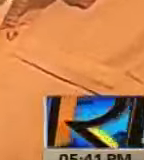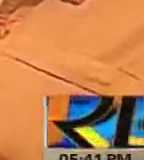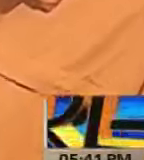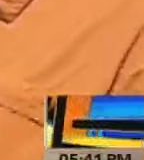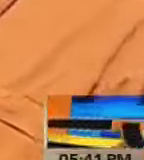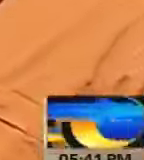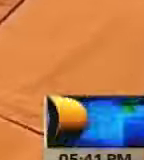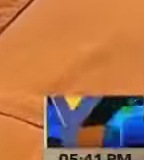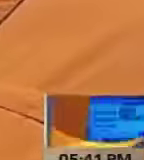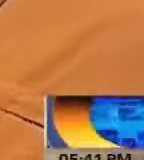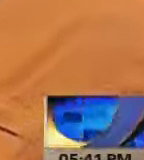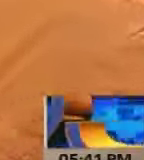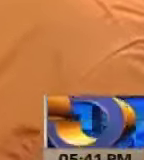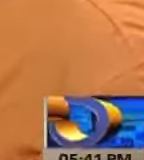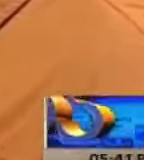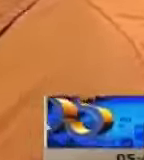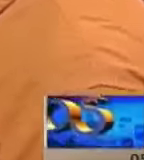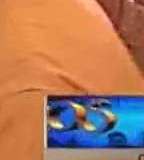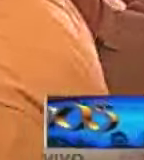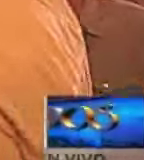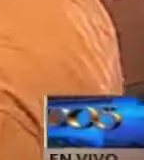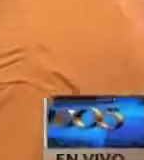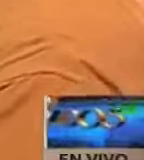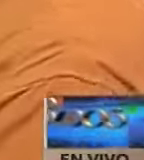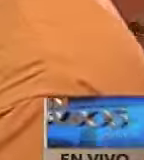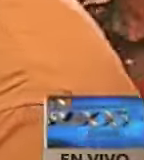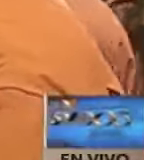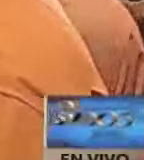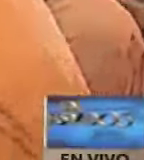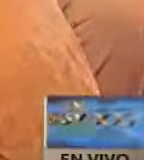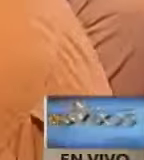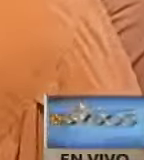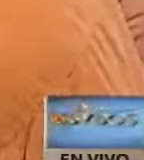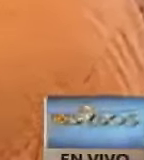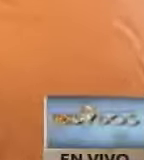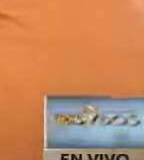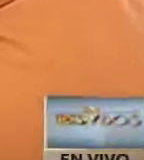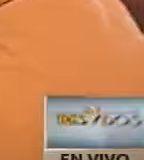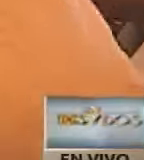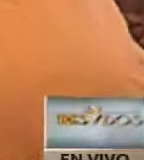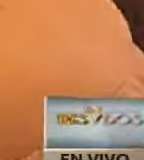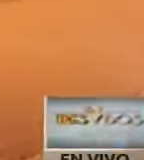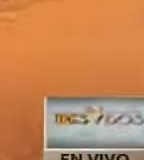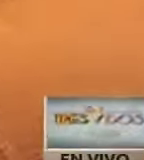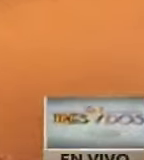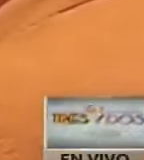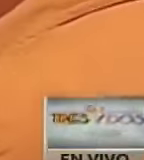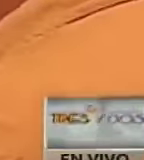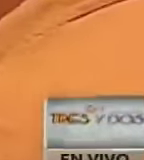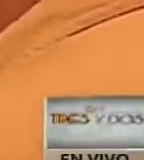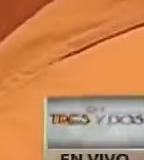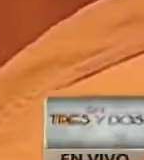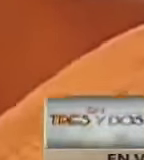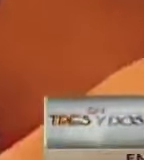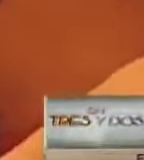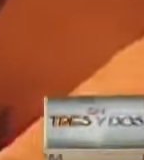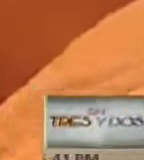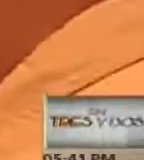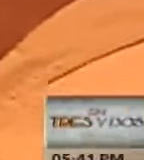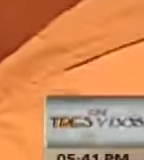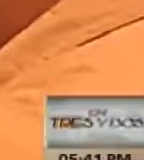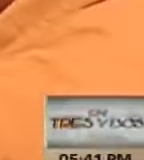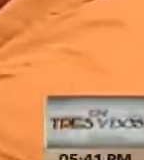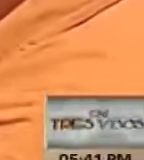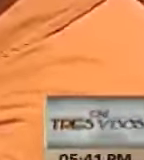Juan Carlos de Pablo, presidente de Pequivén. Coméntame este nuevo sistema que enmarca a las empresas socialistas en